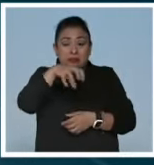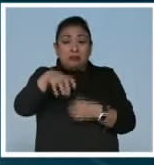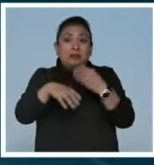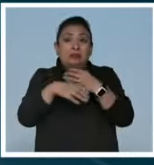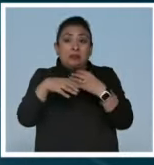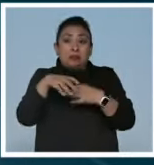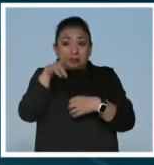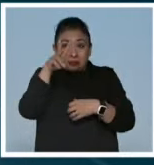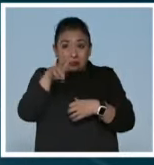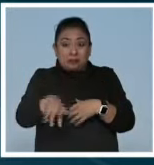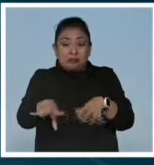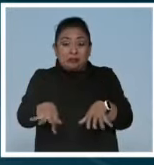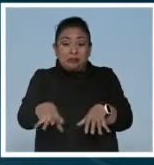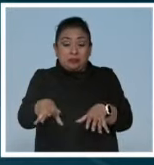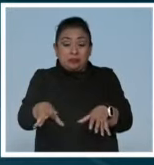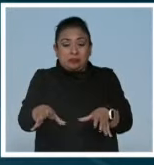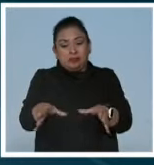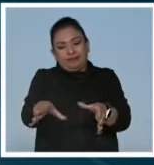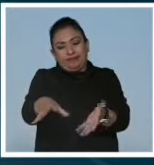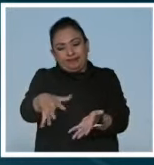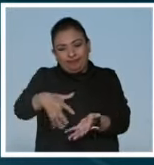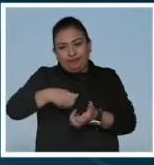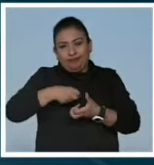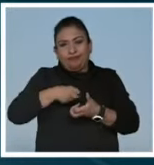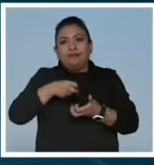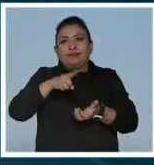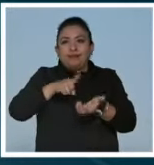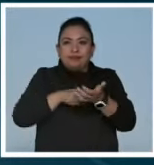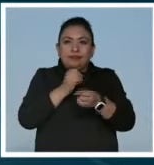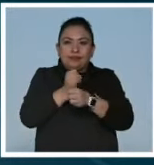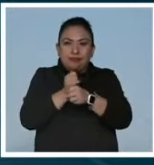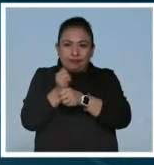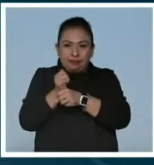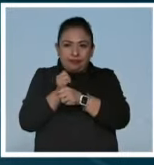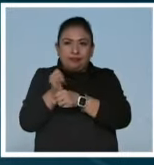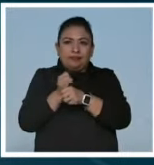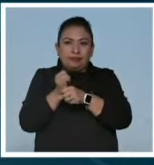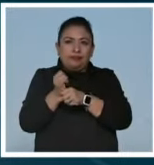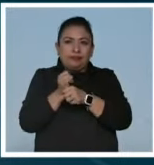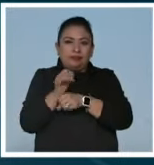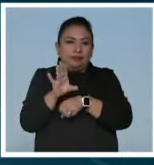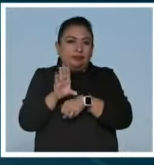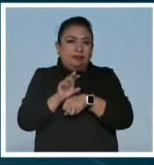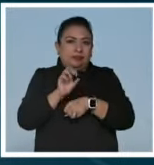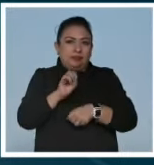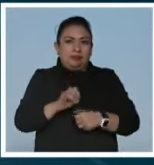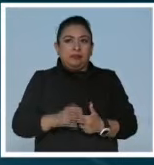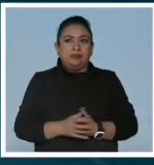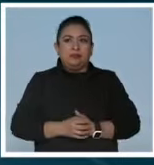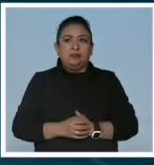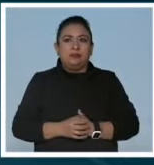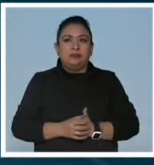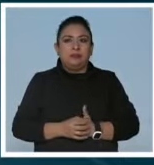efectivamente hubieran sido extraídos o recuperados en el marco de investigaciones autorizadas, ¿no?